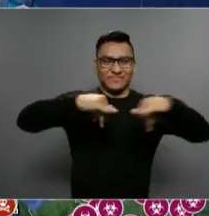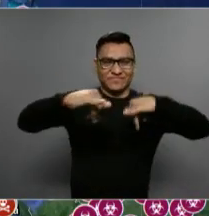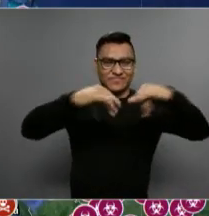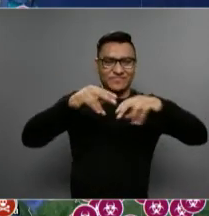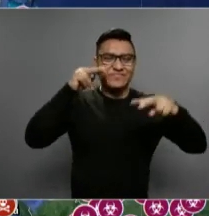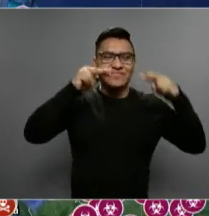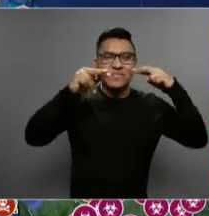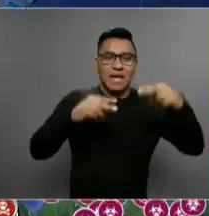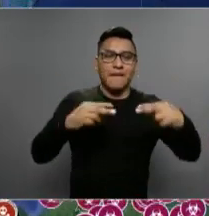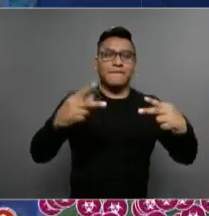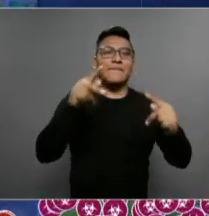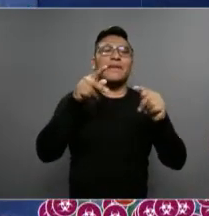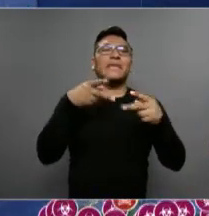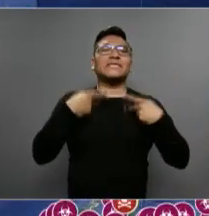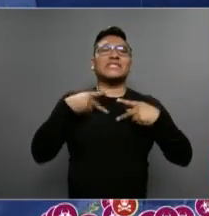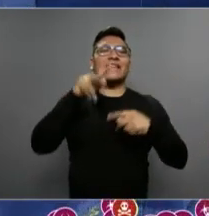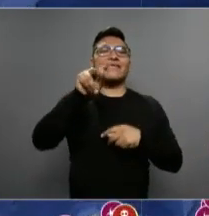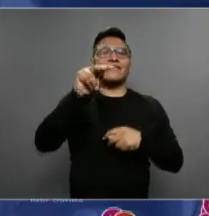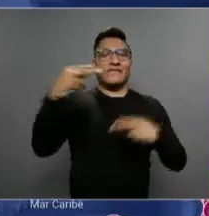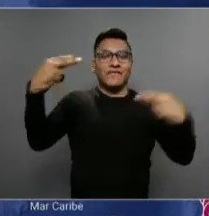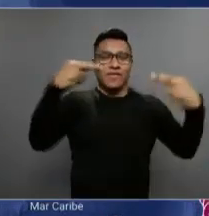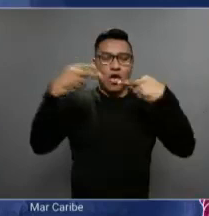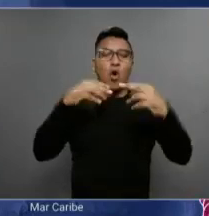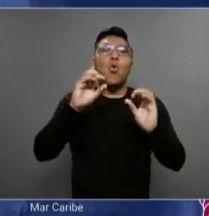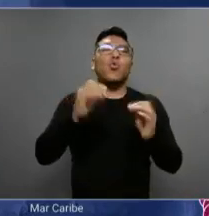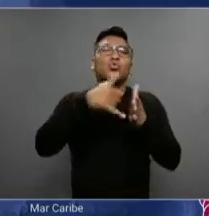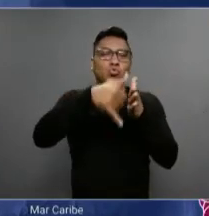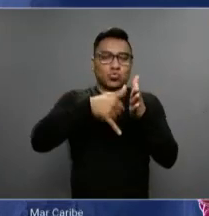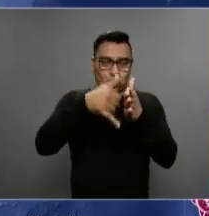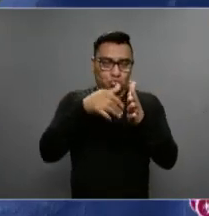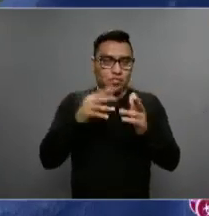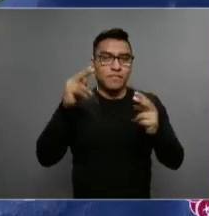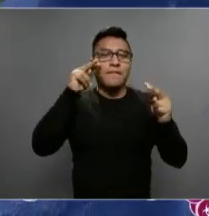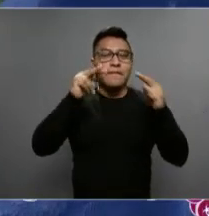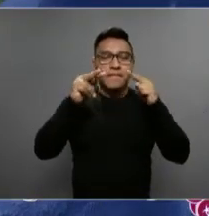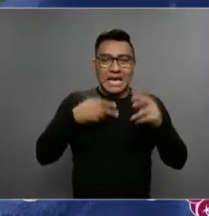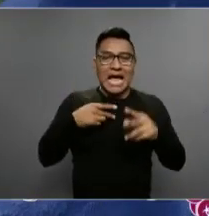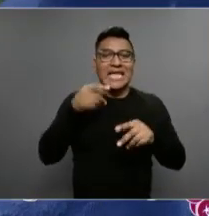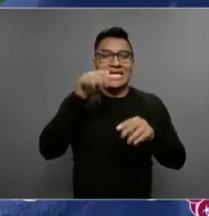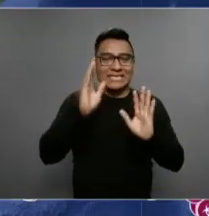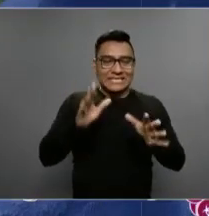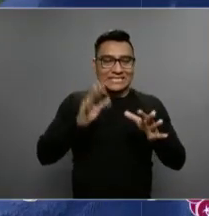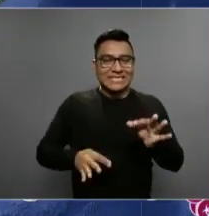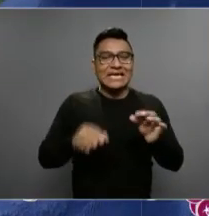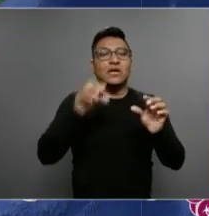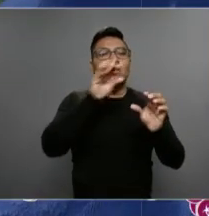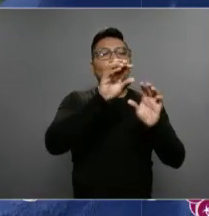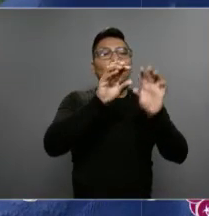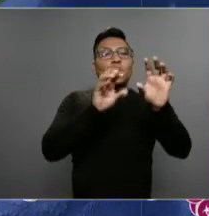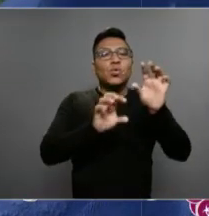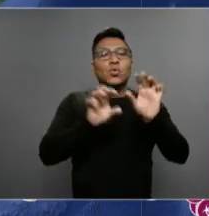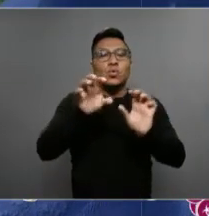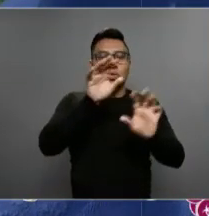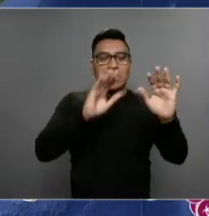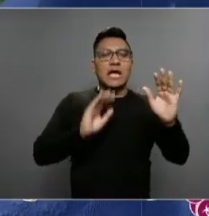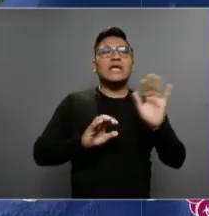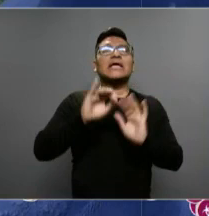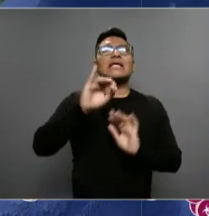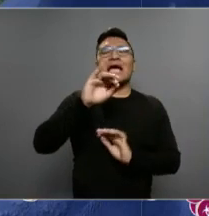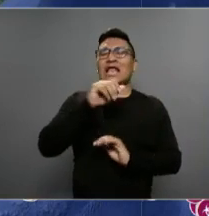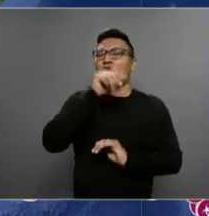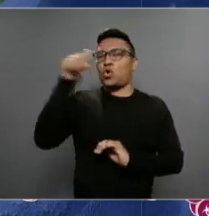televisión o por YouTube y verá que ahora es entidad por entidad. El otro, el de la Johns Hopkins, es